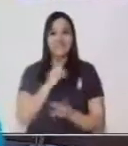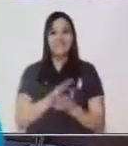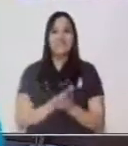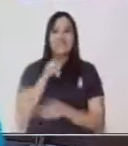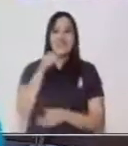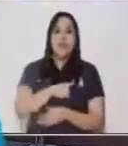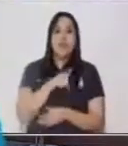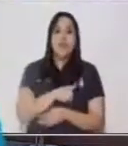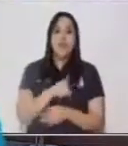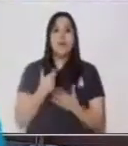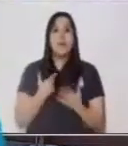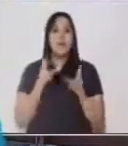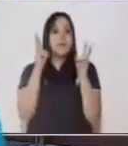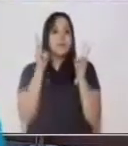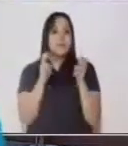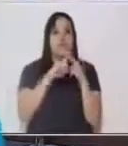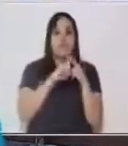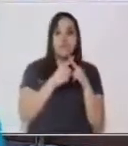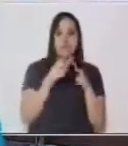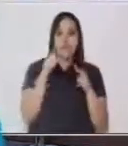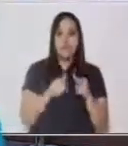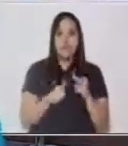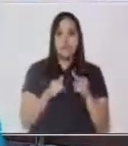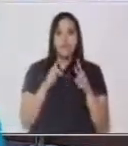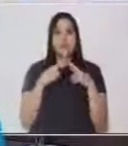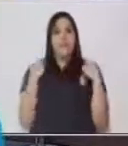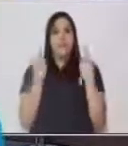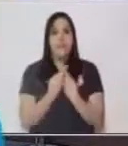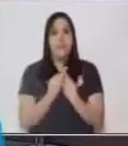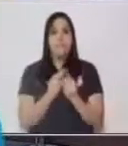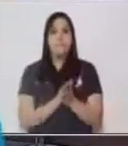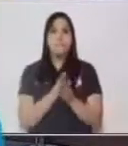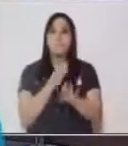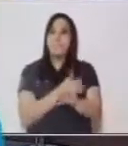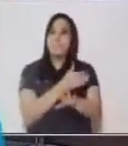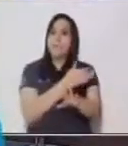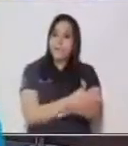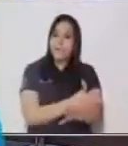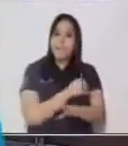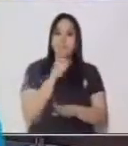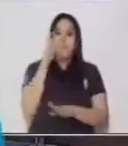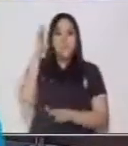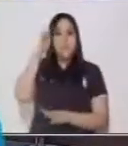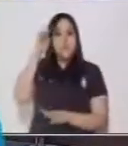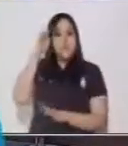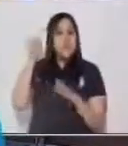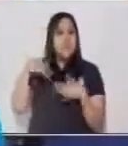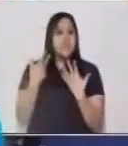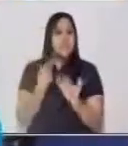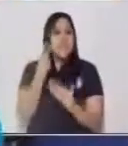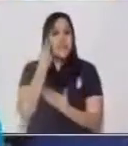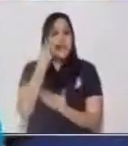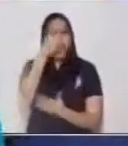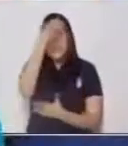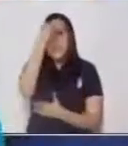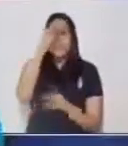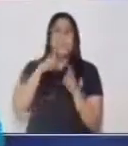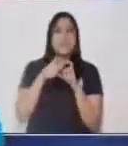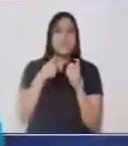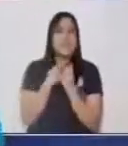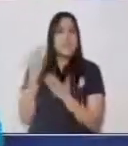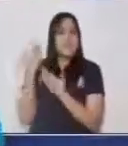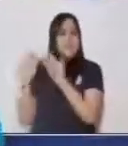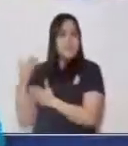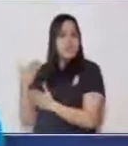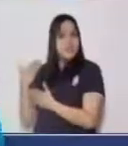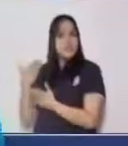hoy con el tema que nos corresponde a esta sesión. Antes de ello, vamos a recordar qué fue lo que vimos en las sesiones anteriores para que